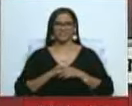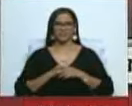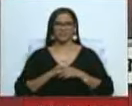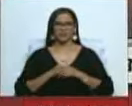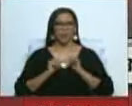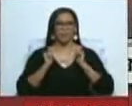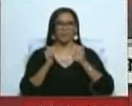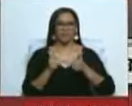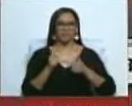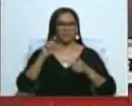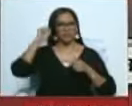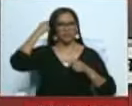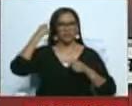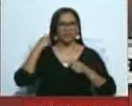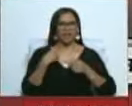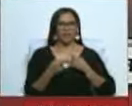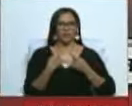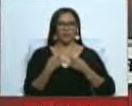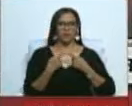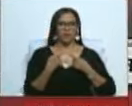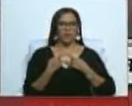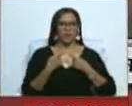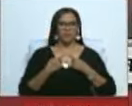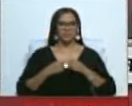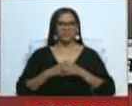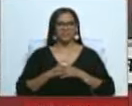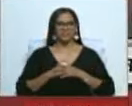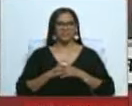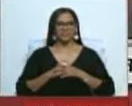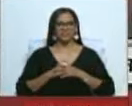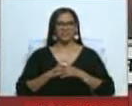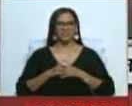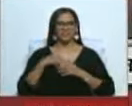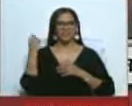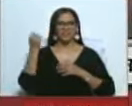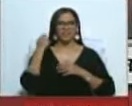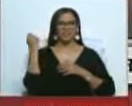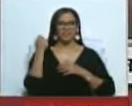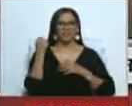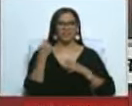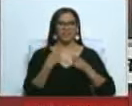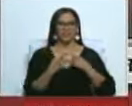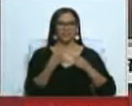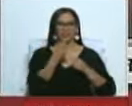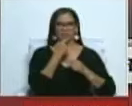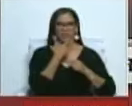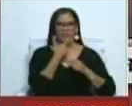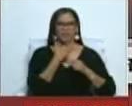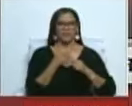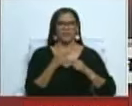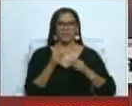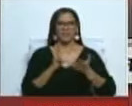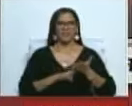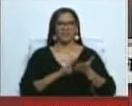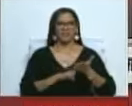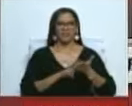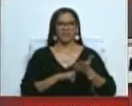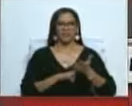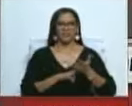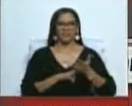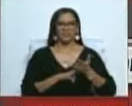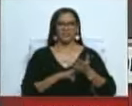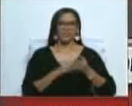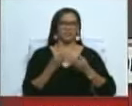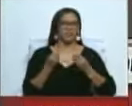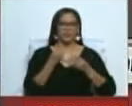Comenzando y rememorando algunas cosas del... Mira, la cosa en Apure estuvo bonita, ¿vale? Pero bonito, de verdad. Demasiado